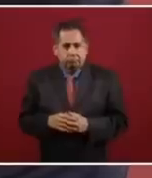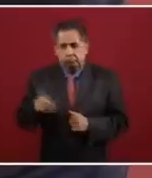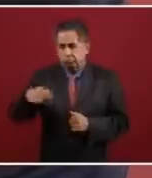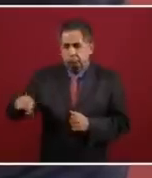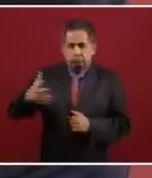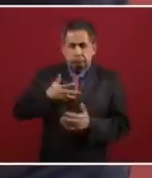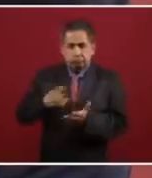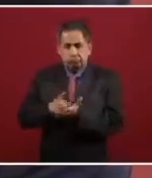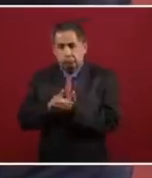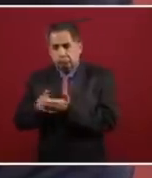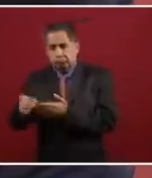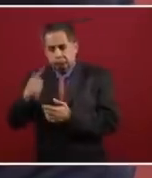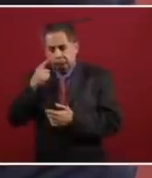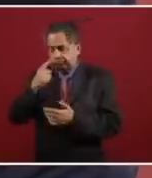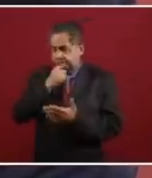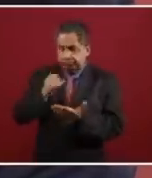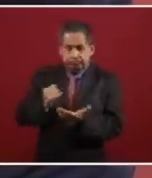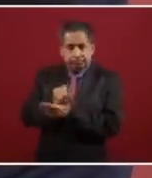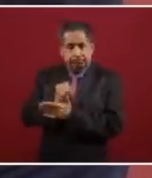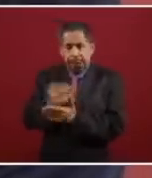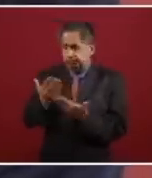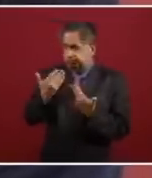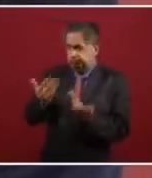derecho a la autodeterminación.